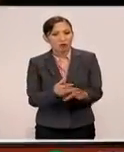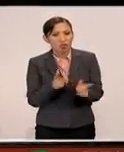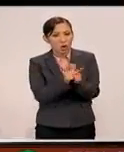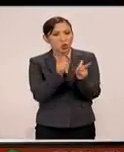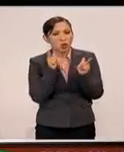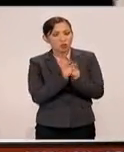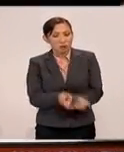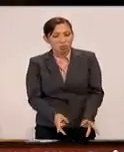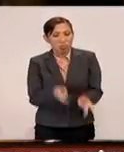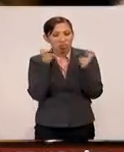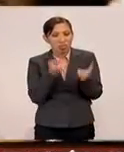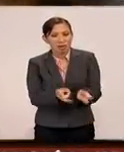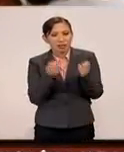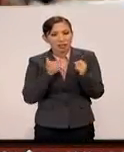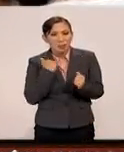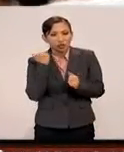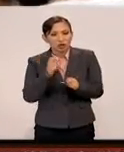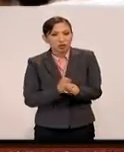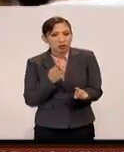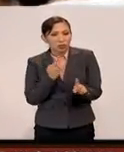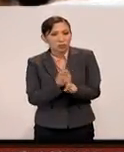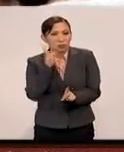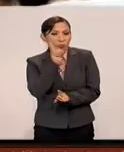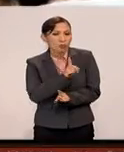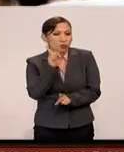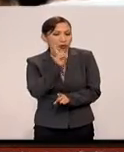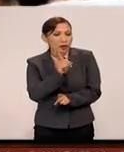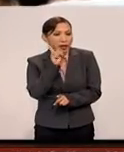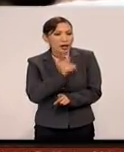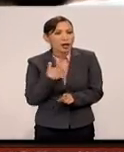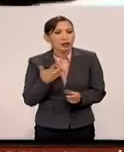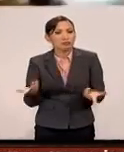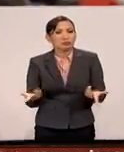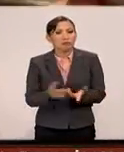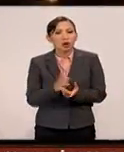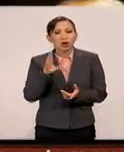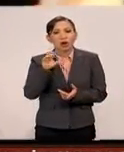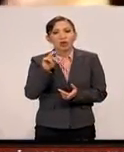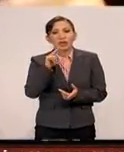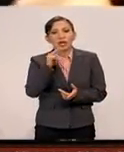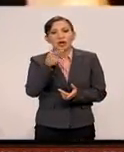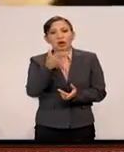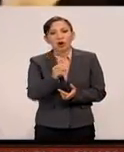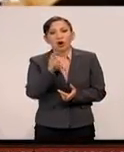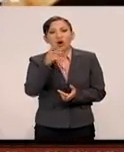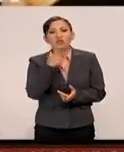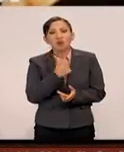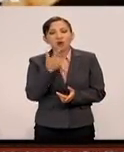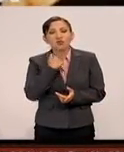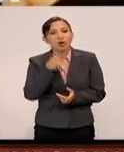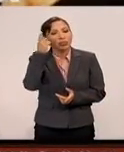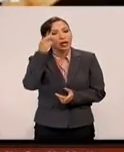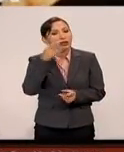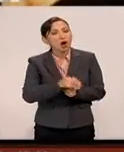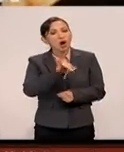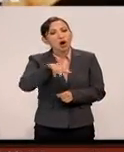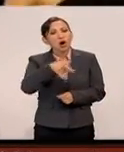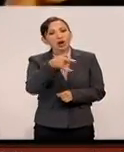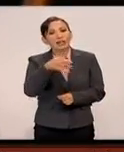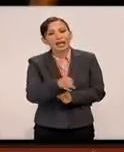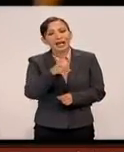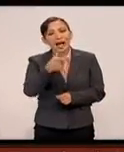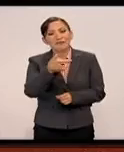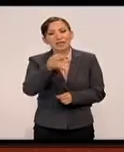de carteristas y el abuso sexual contra mujeres a través del operativo Código Rojo, informó su director Jorge